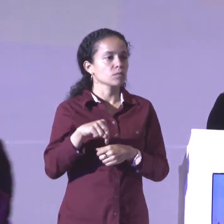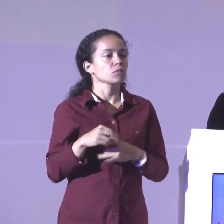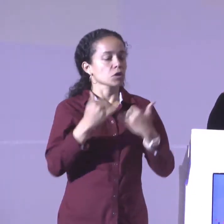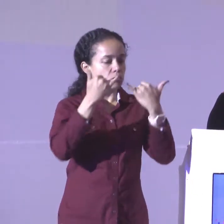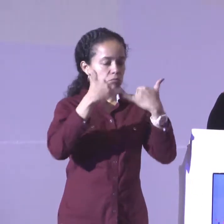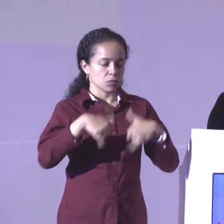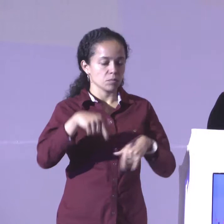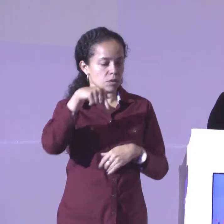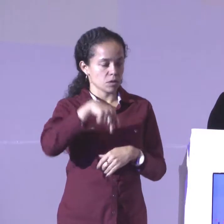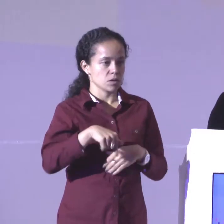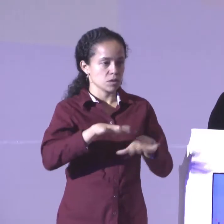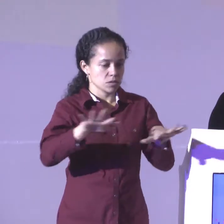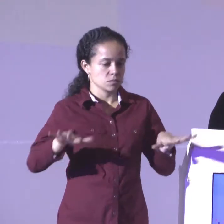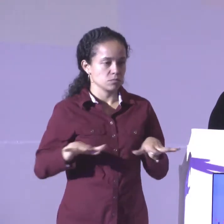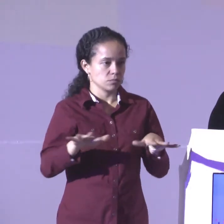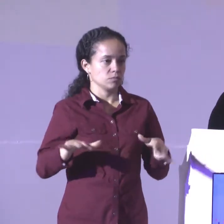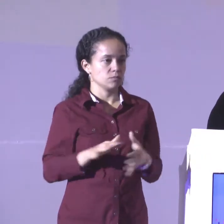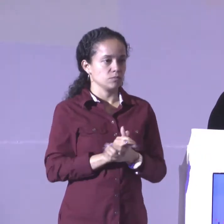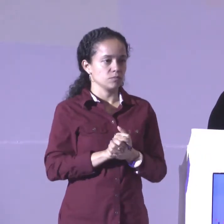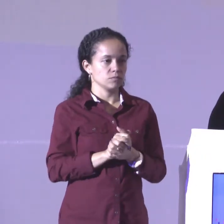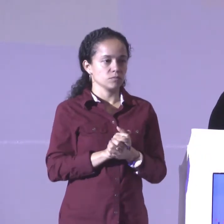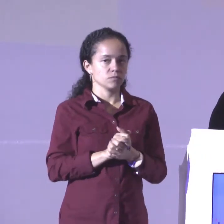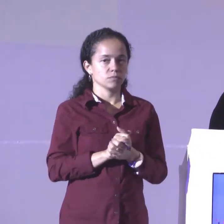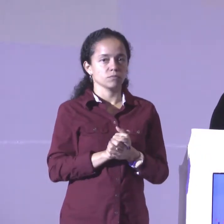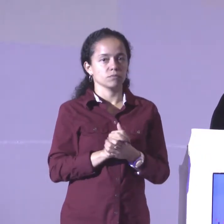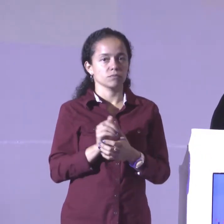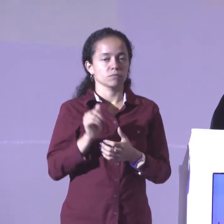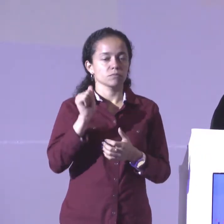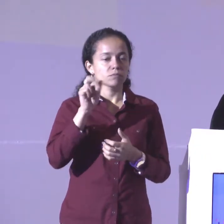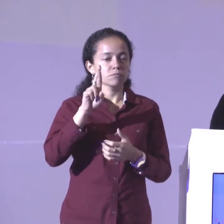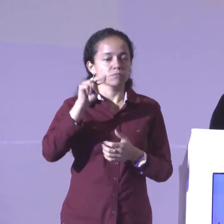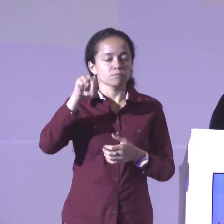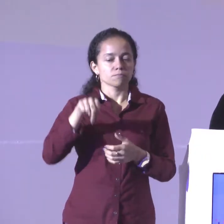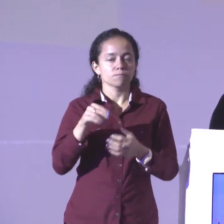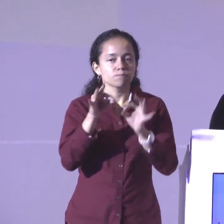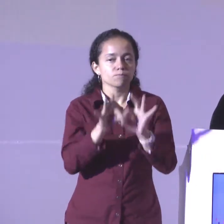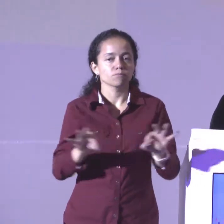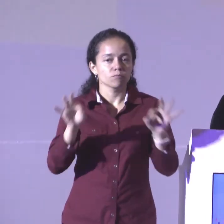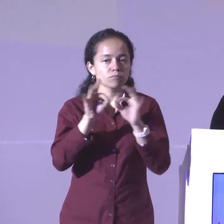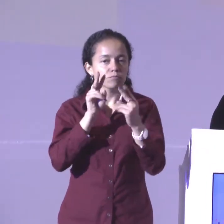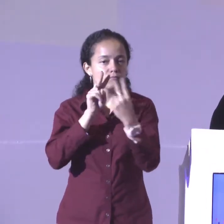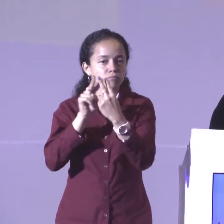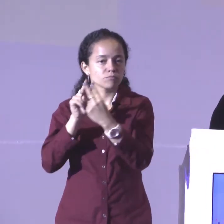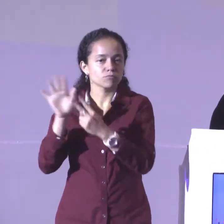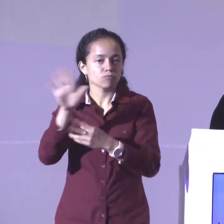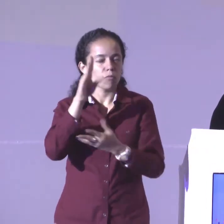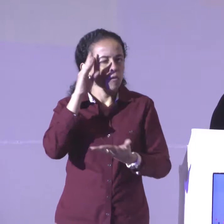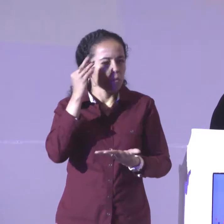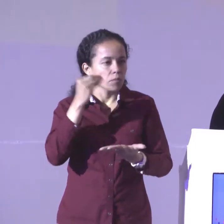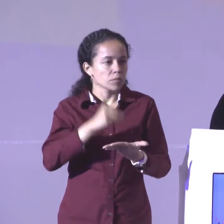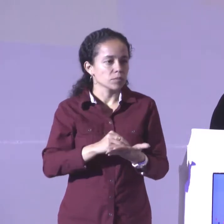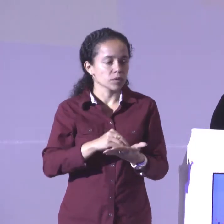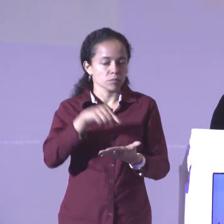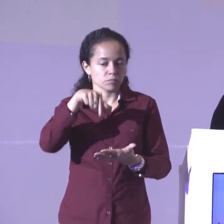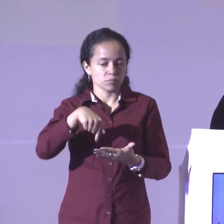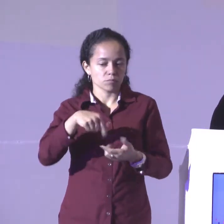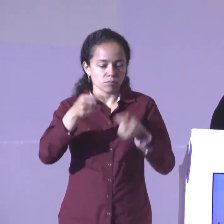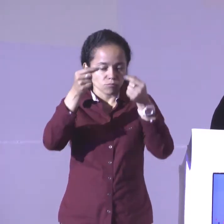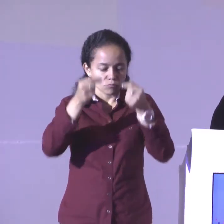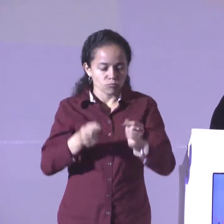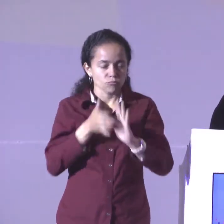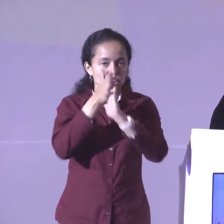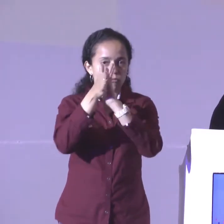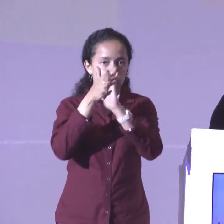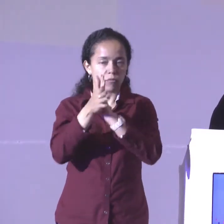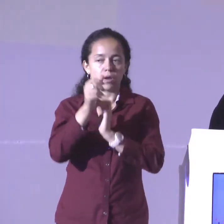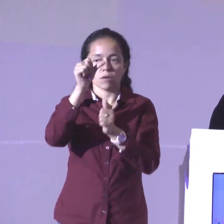por terminado este espacio. Para la ARN es muy importante conocer su opinión acerca de este ejercicio de rendición de cuentas. A